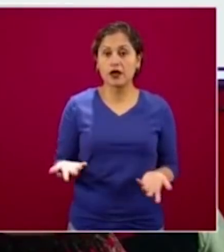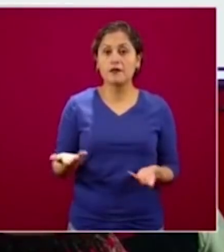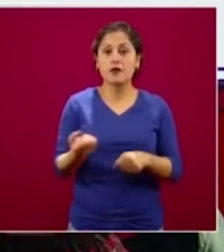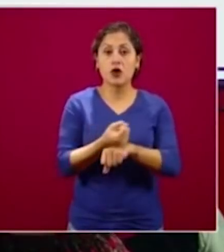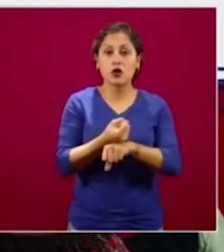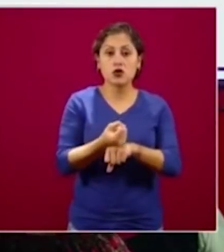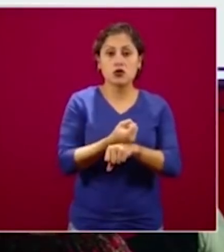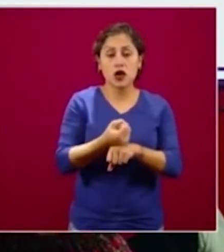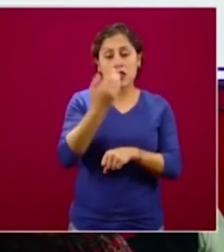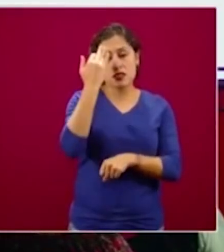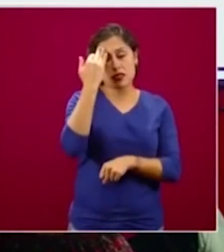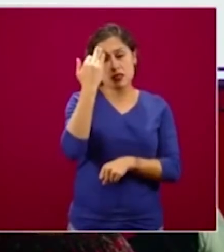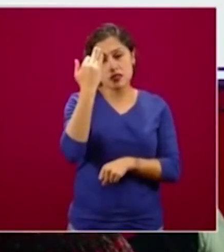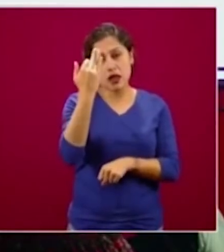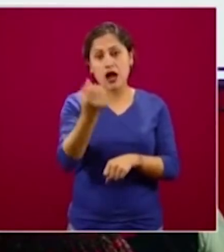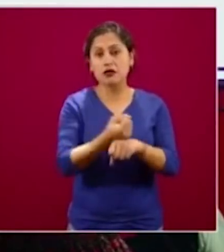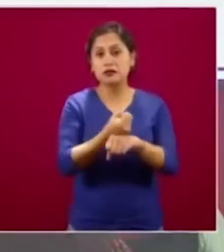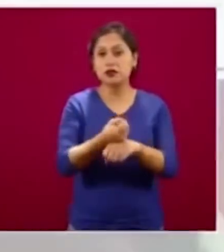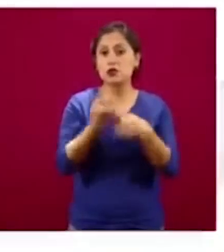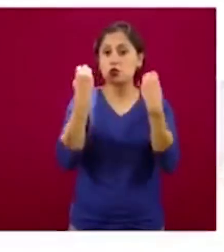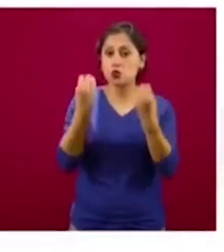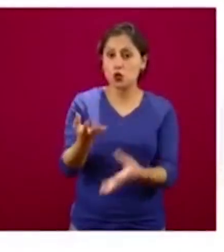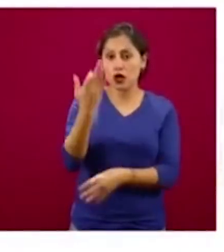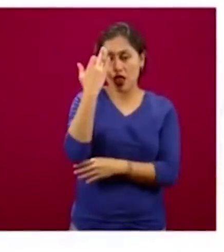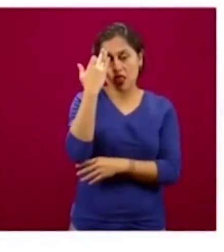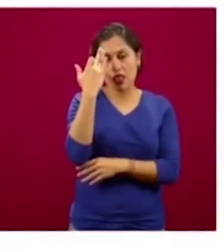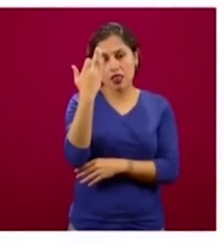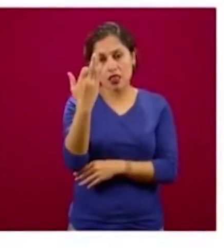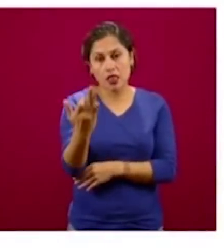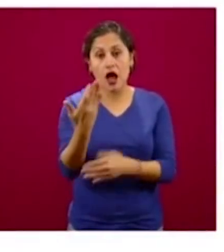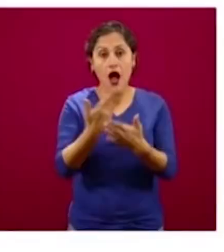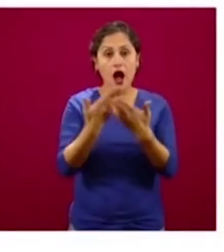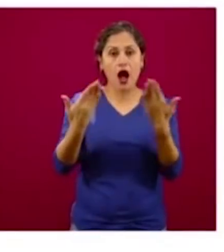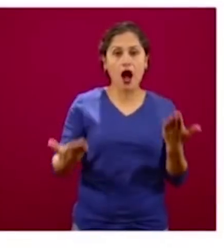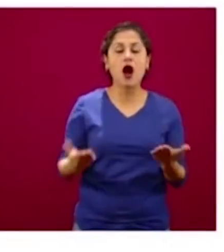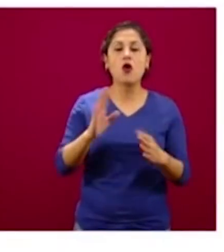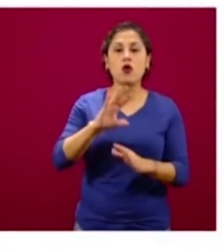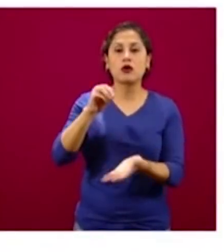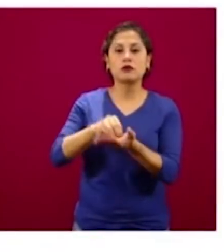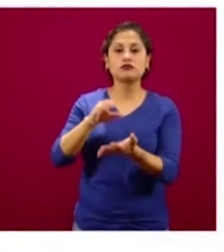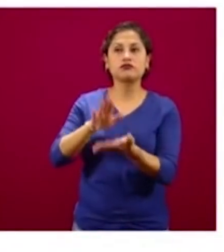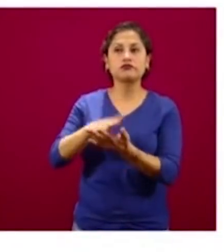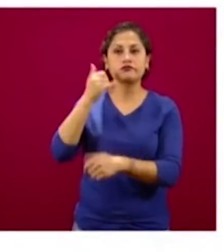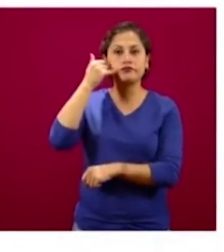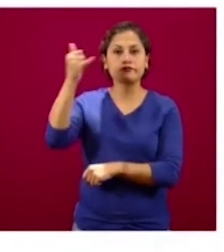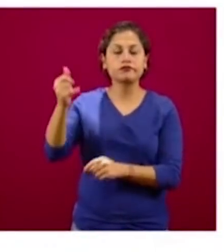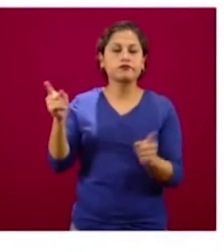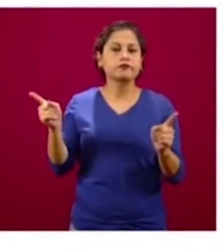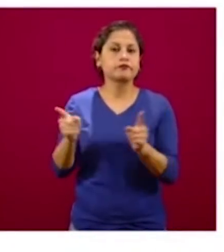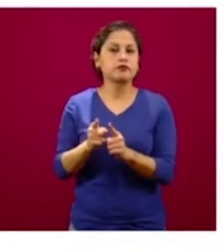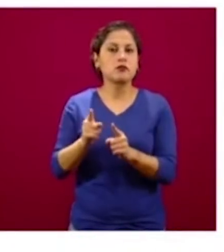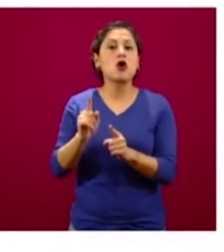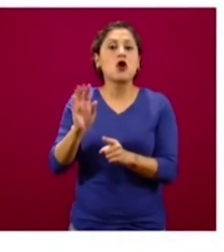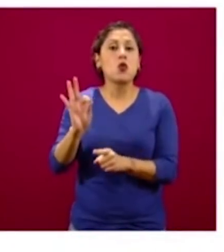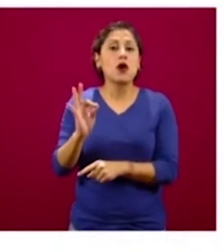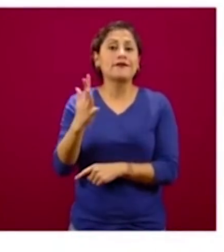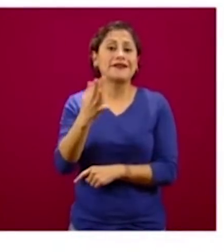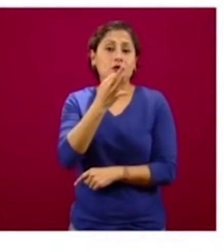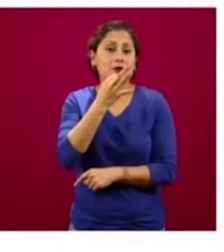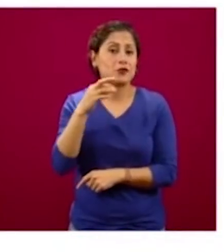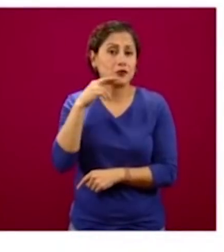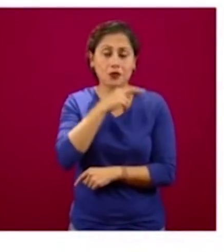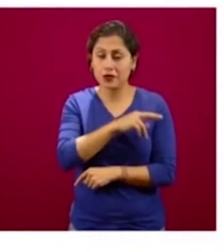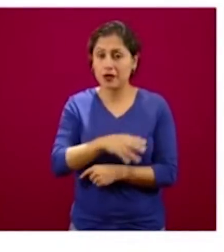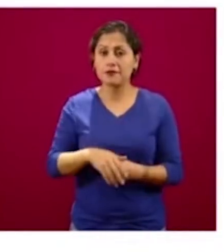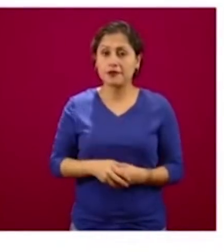donación, mediante un sistema de citas se optimiza de 45 minutos a 1 hora la donación. Los bancos de sangre